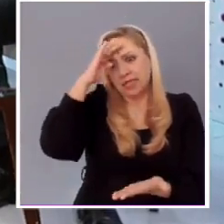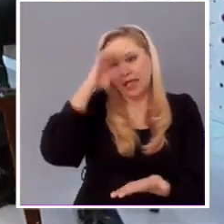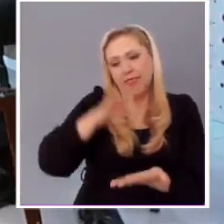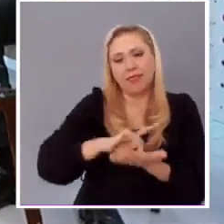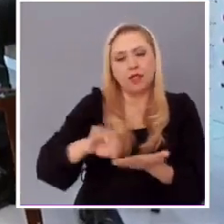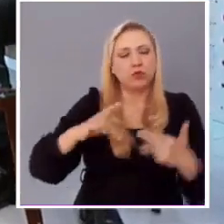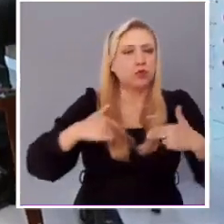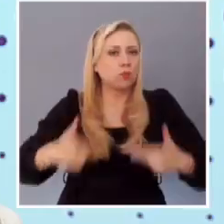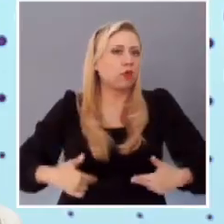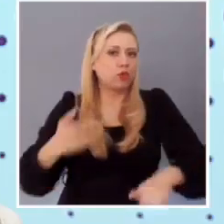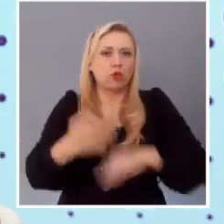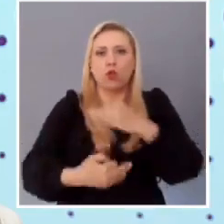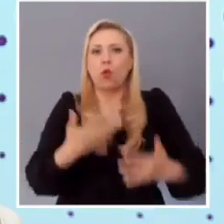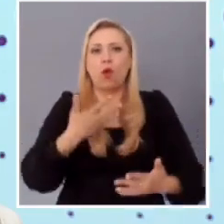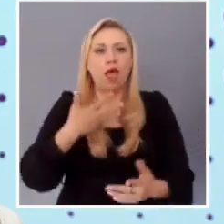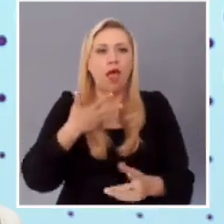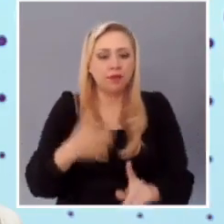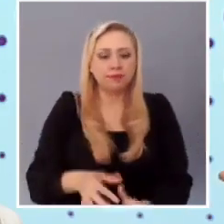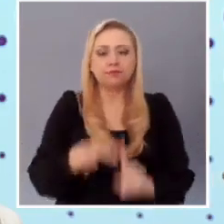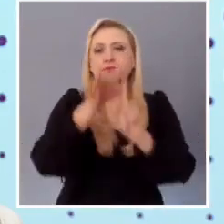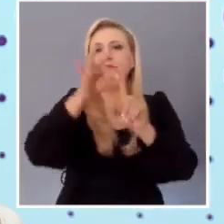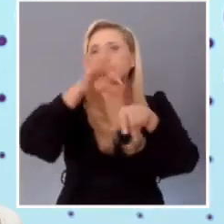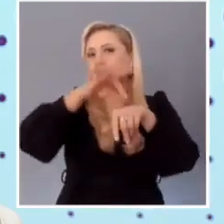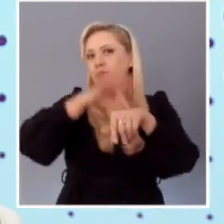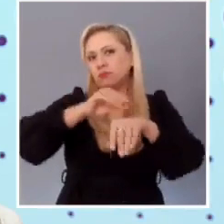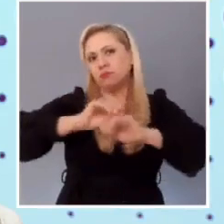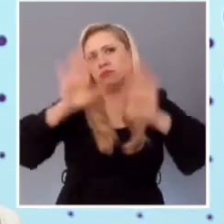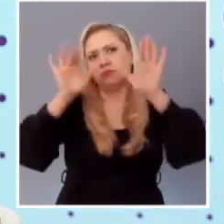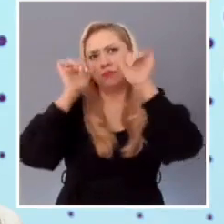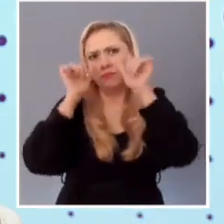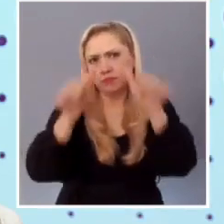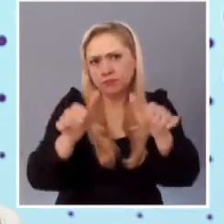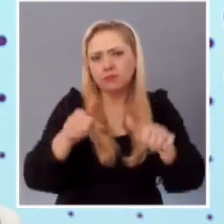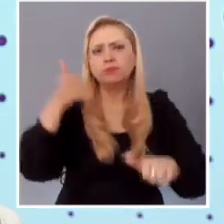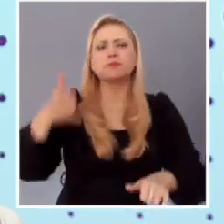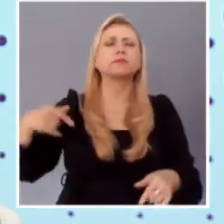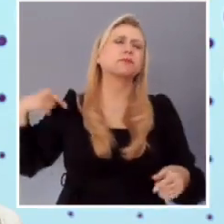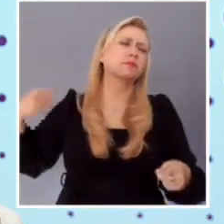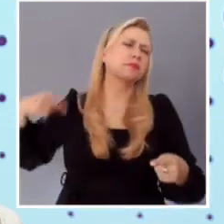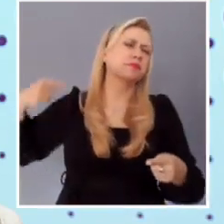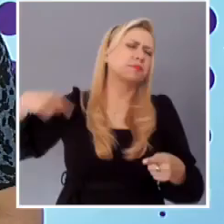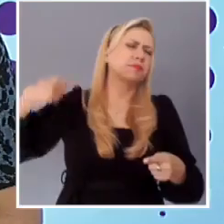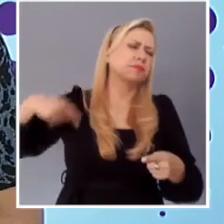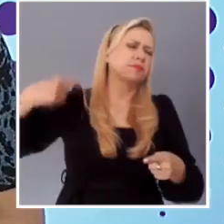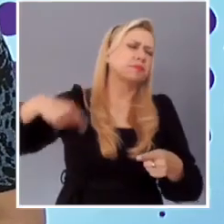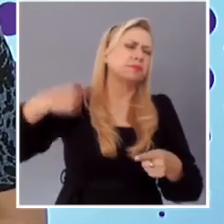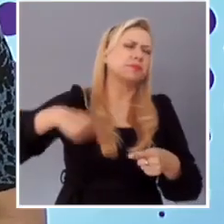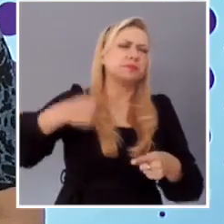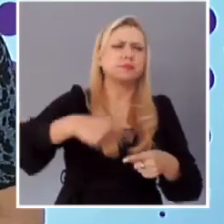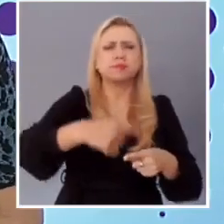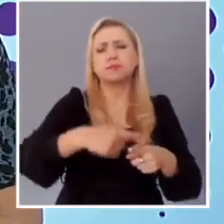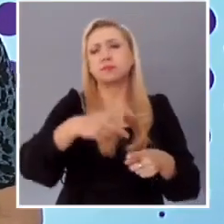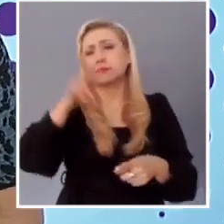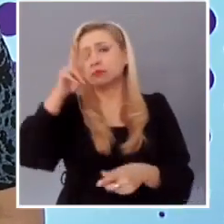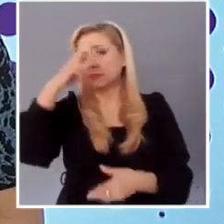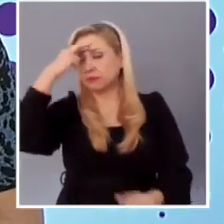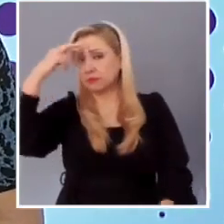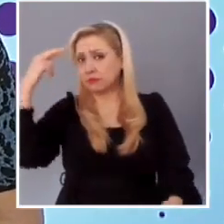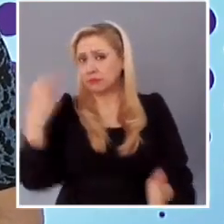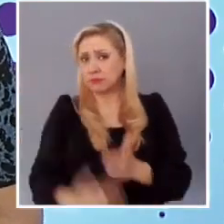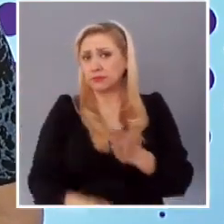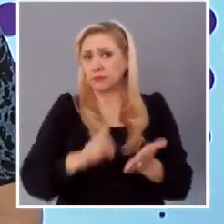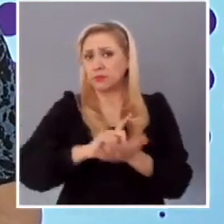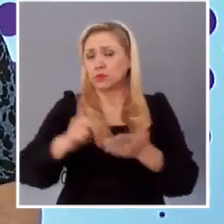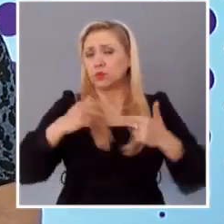tenemos. Además de esto, pues a lo largo del tiempo se han suscitado una serie de graves violaciones a derechos humanos en